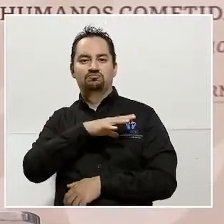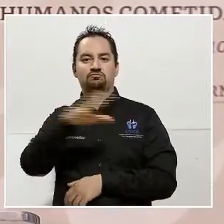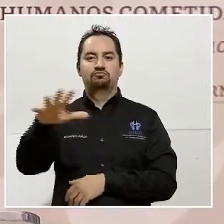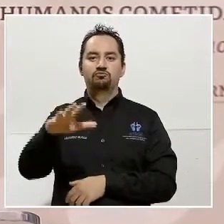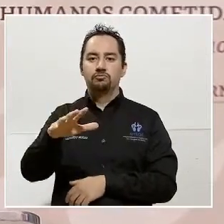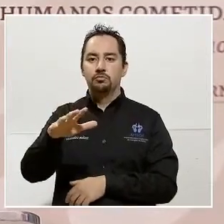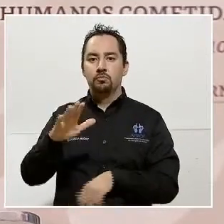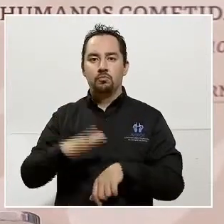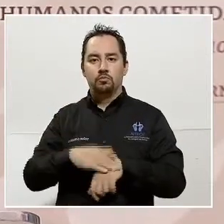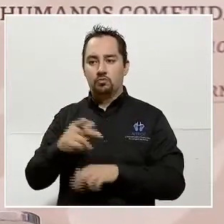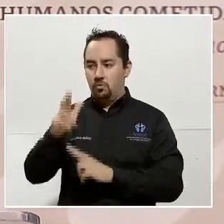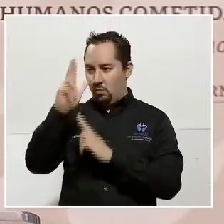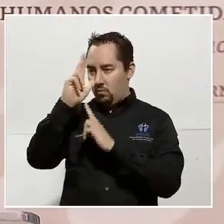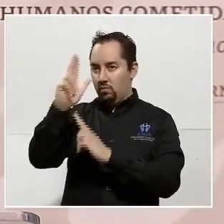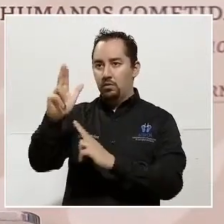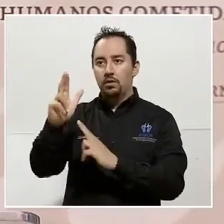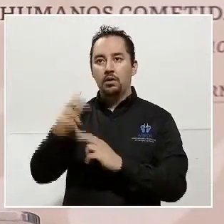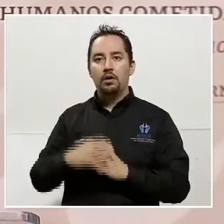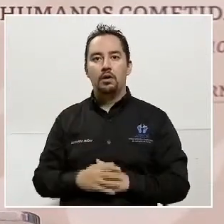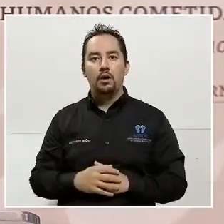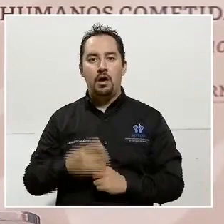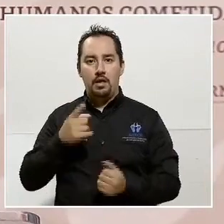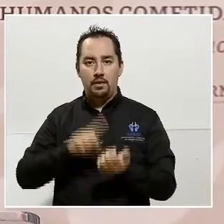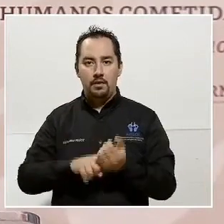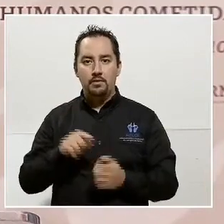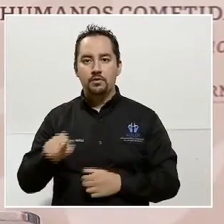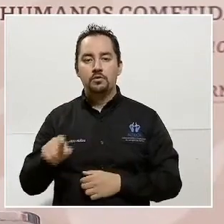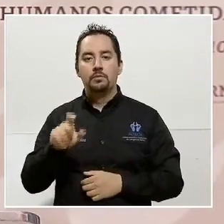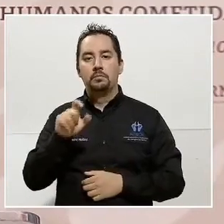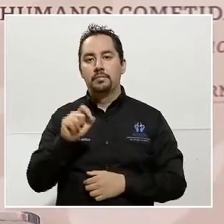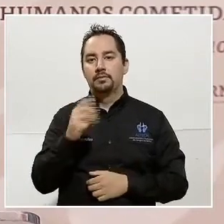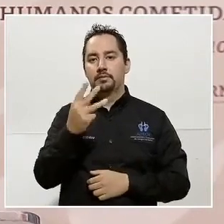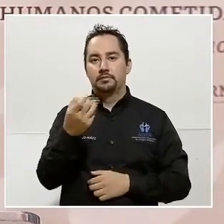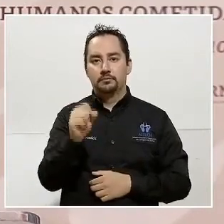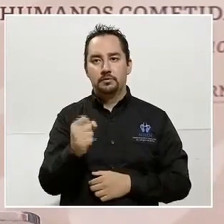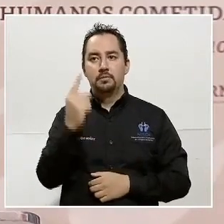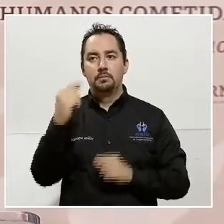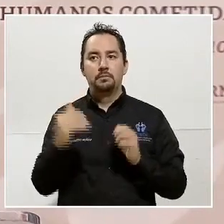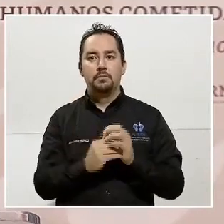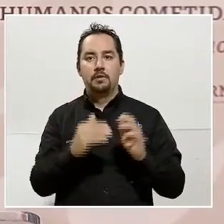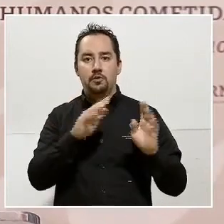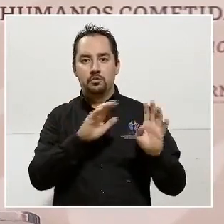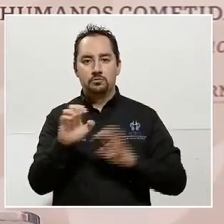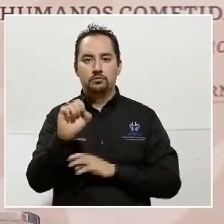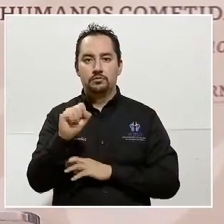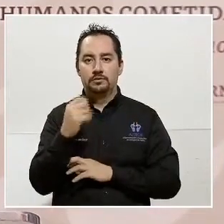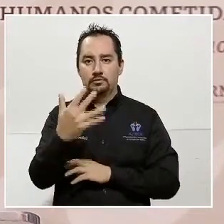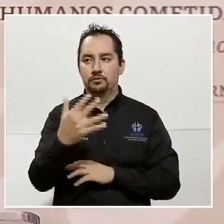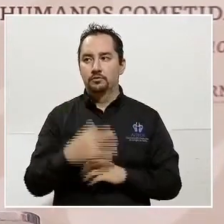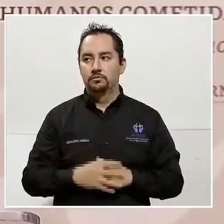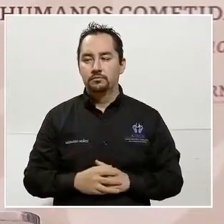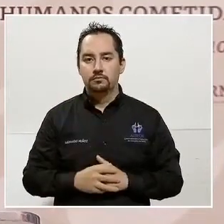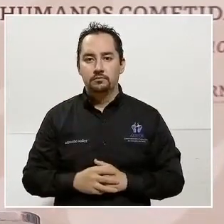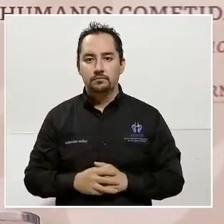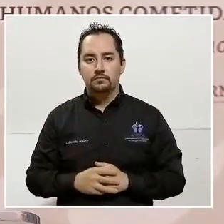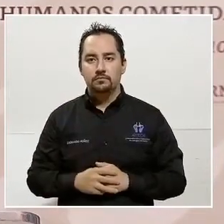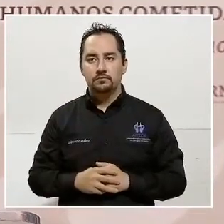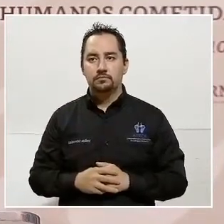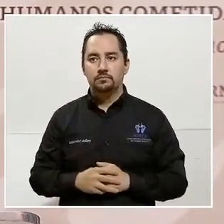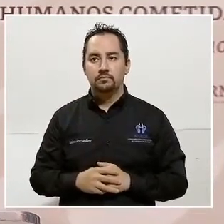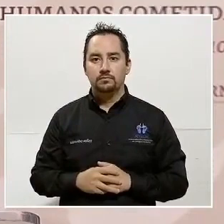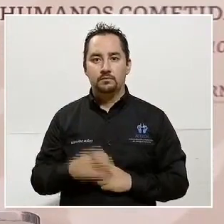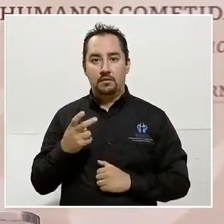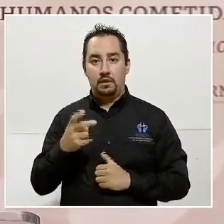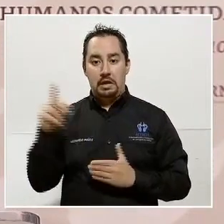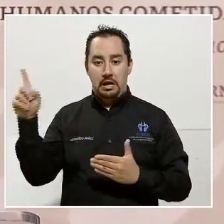rendir homenaje a los compañeros caídos el 23 de septiembre de 1965. La cancelación de